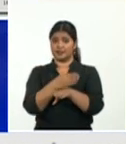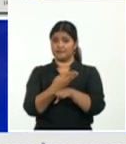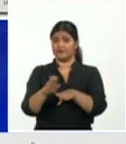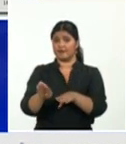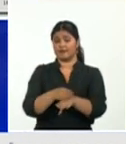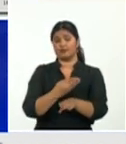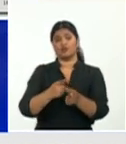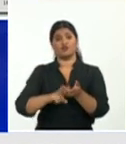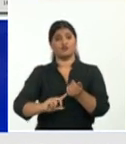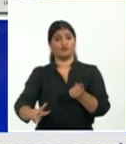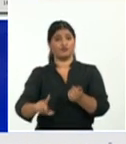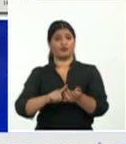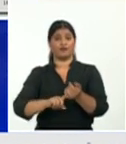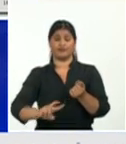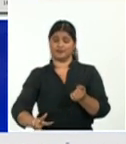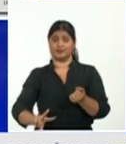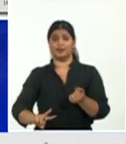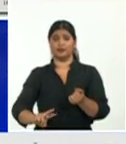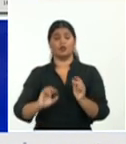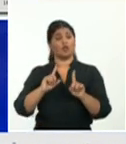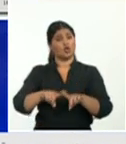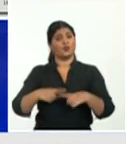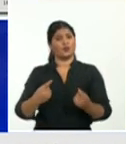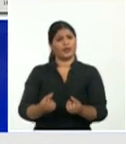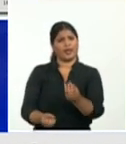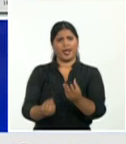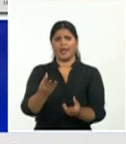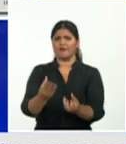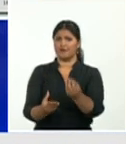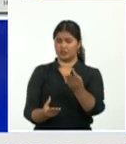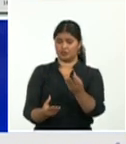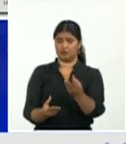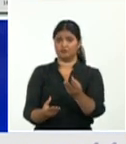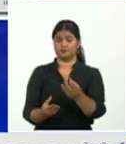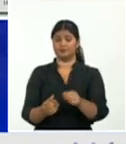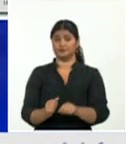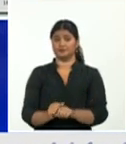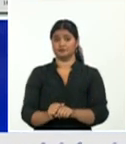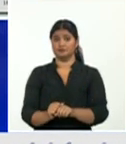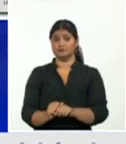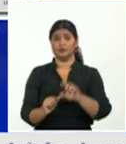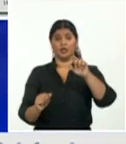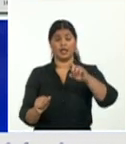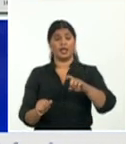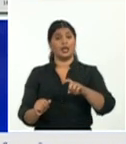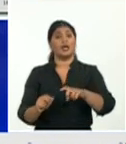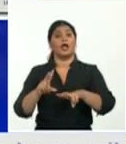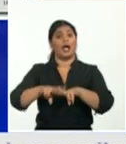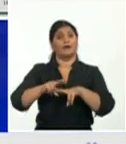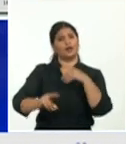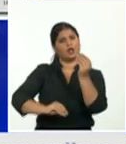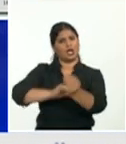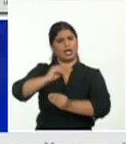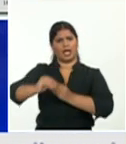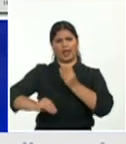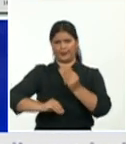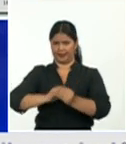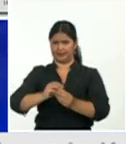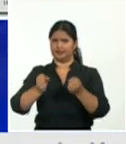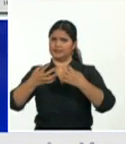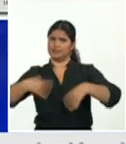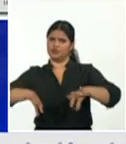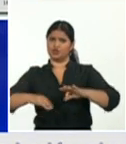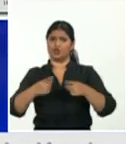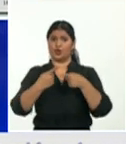porque esa es la otra cosa, el evento siempre, excepto en La Habana, que se modificó después, pero hablamos de eventos de 10,